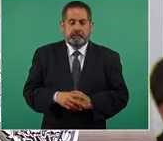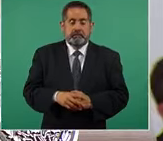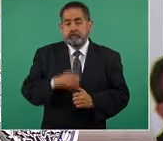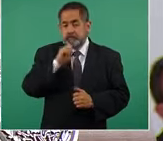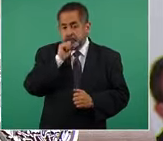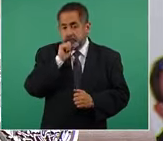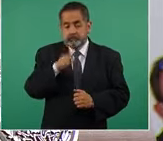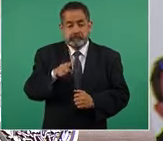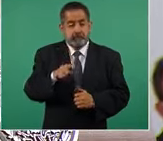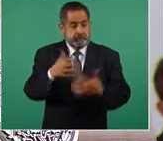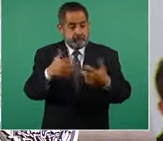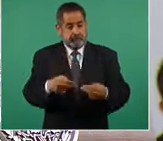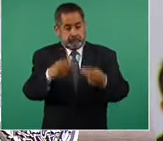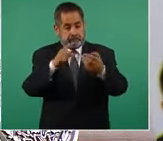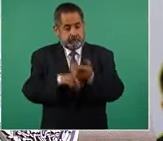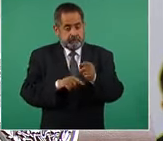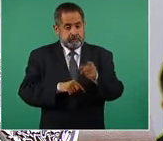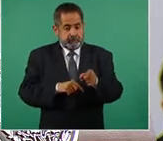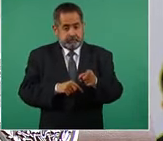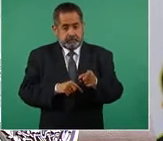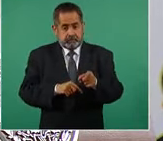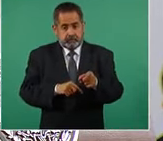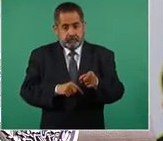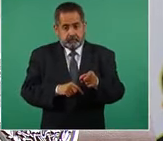también la empresa